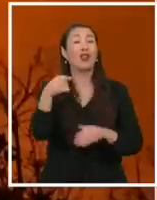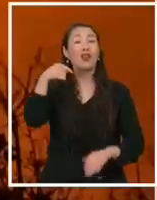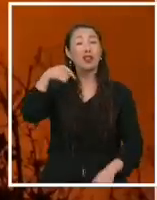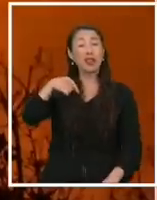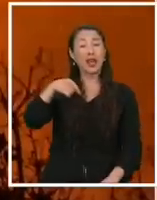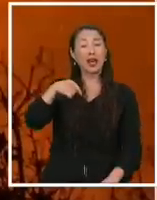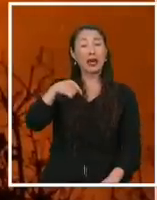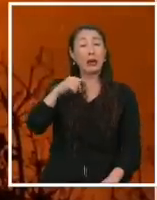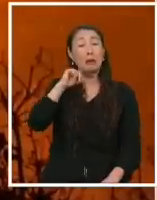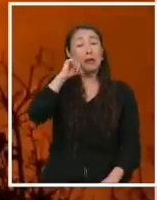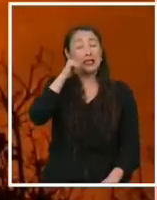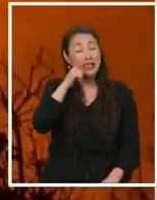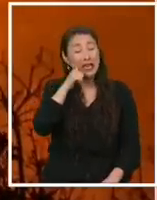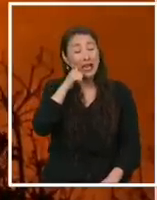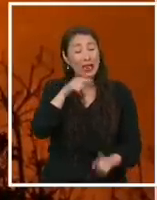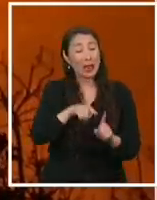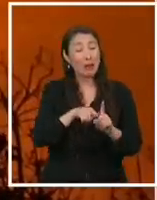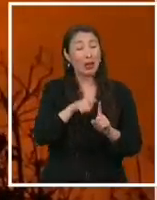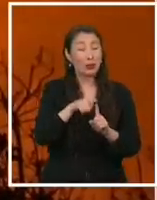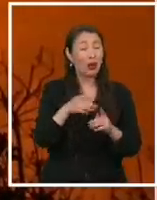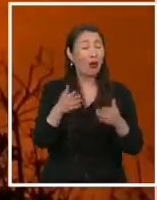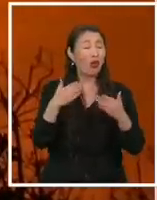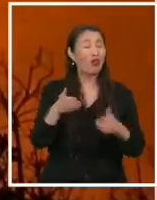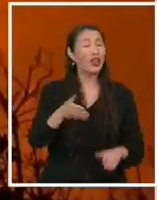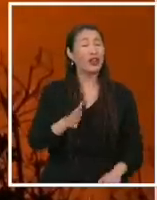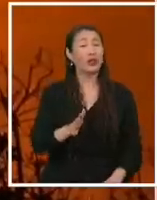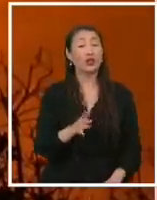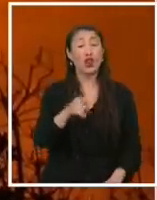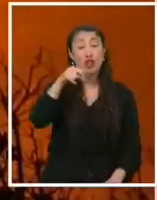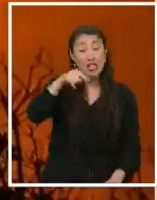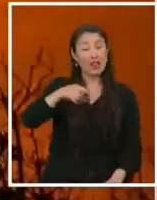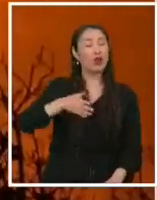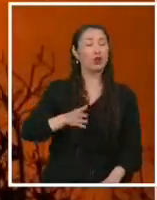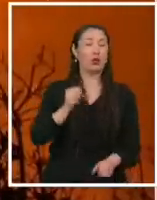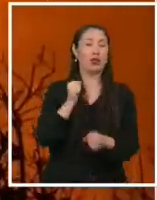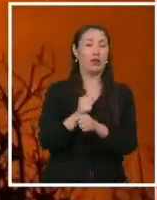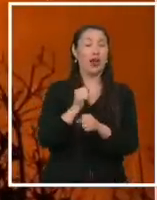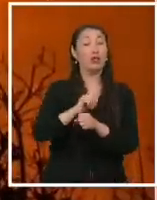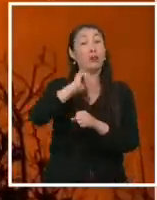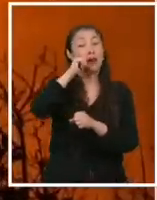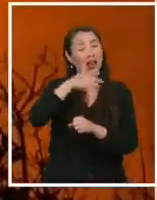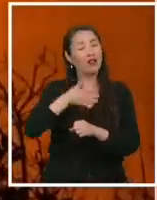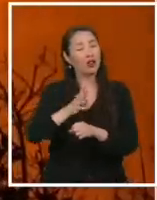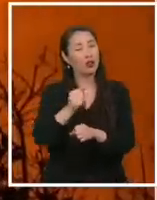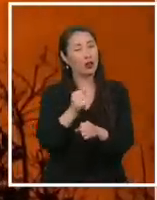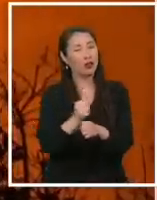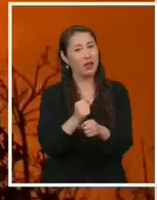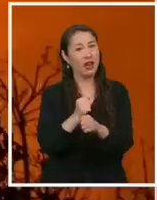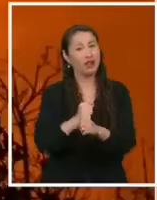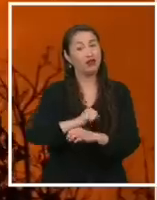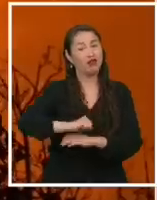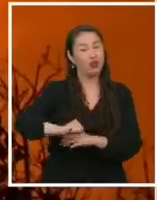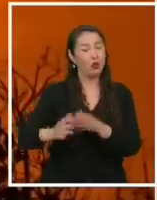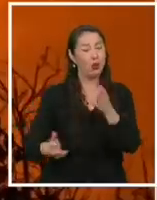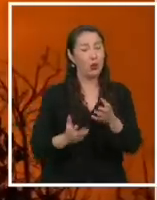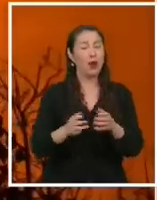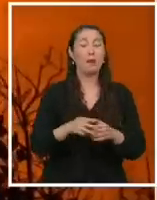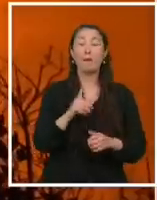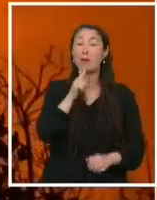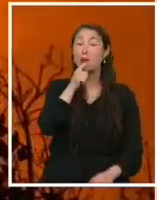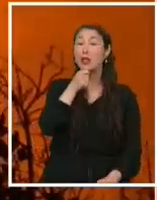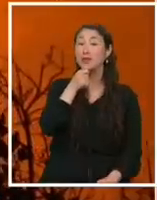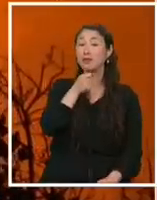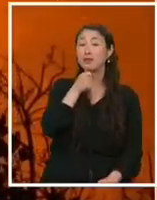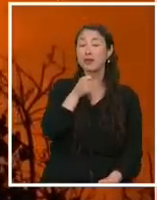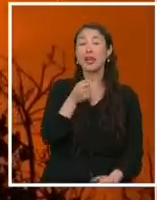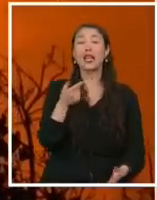día de hoy, por lo tanto los trabajos no van a parar durante toda la noche y todo el tiempo que sea necesario. Pero también está el tema del poder intervenir en algunos derechos